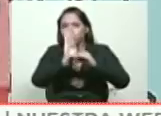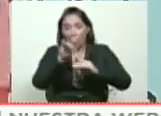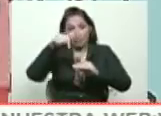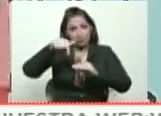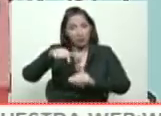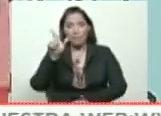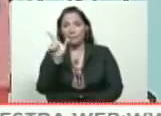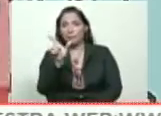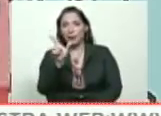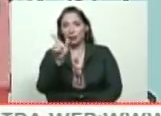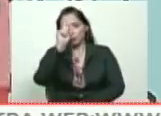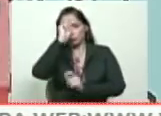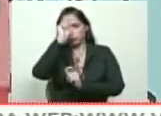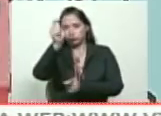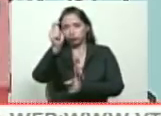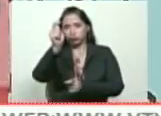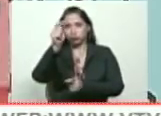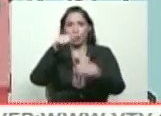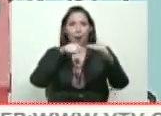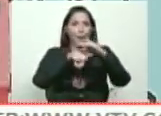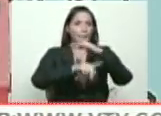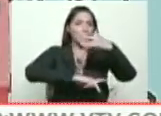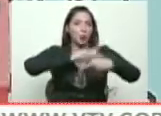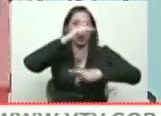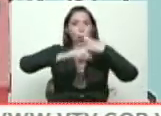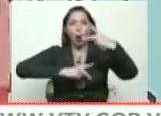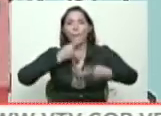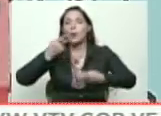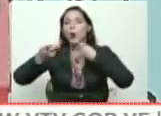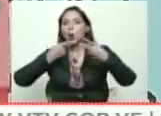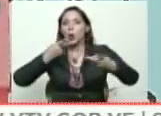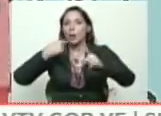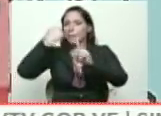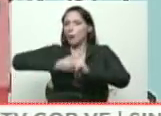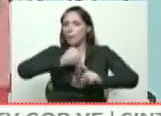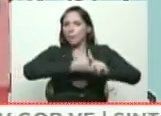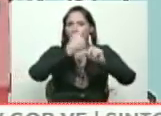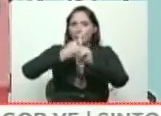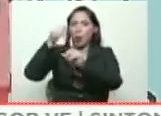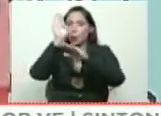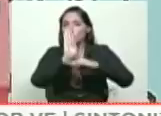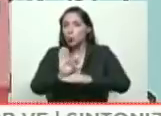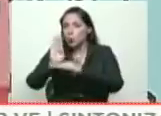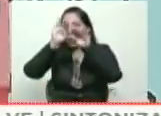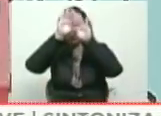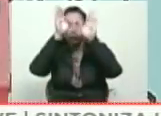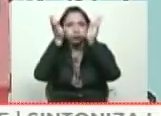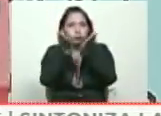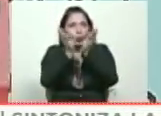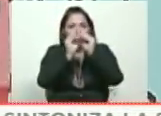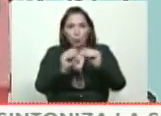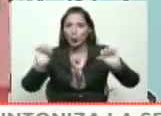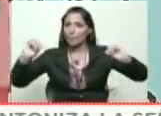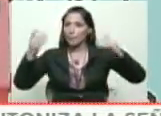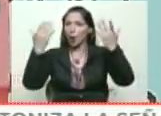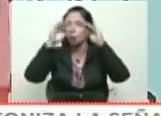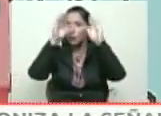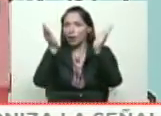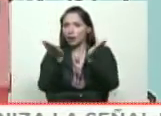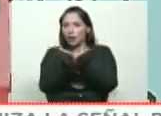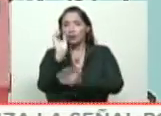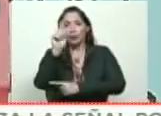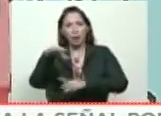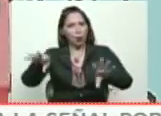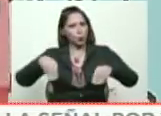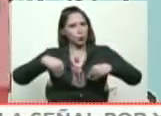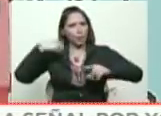Venezuela, reconoce dentro de su programa político, dentro de su plan político, la lucha por el ecosocialismo, la lucha por la salvación del planeta, y